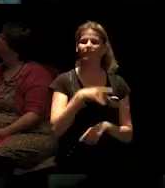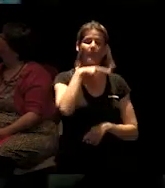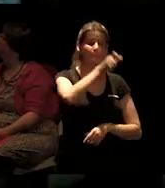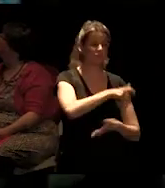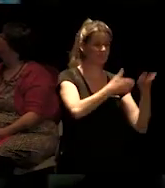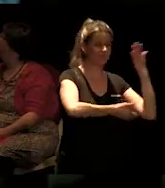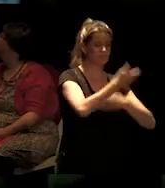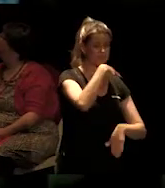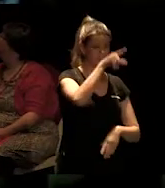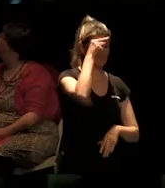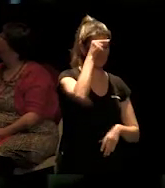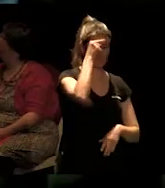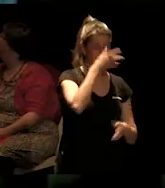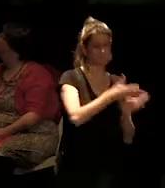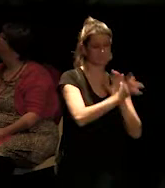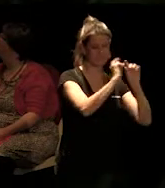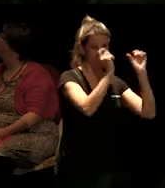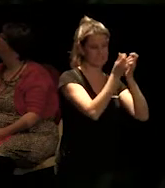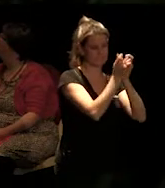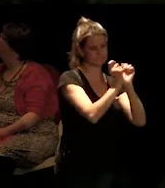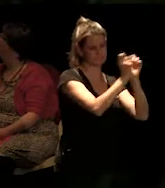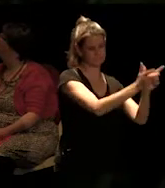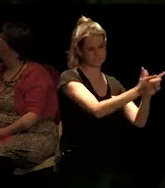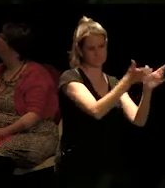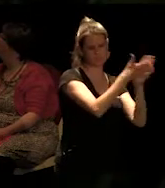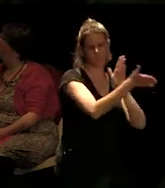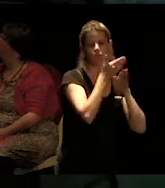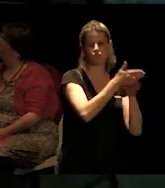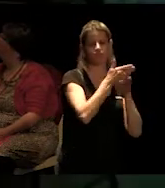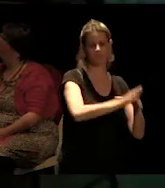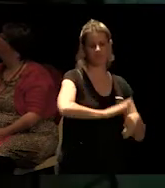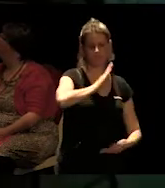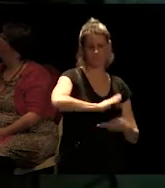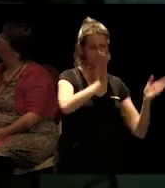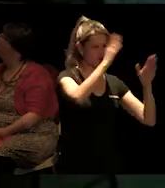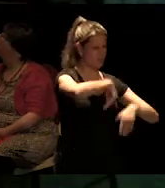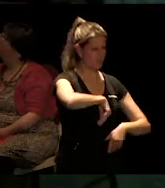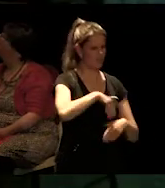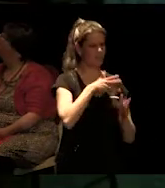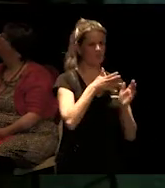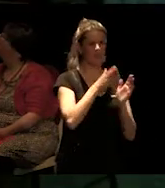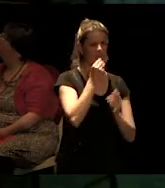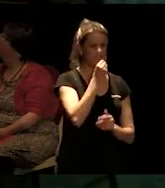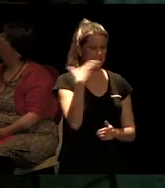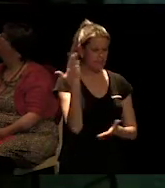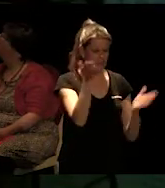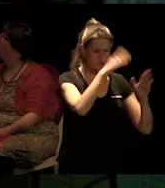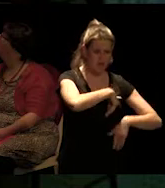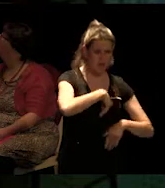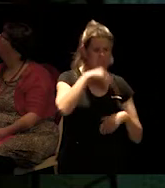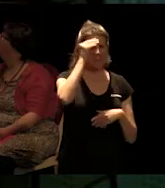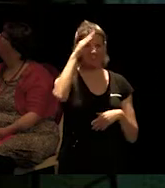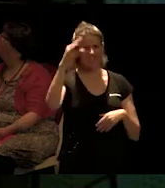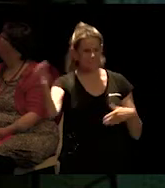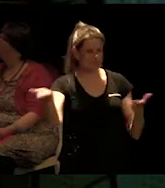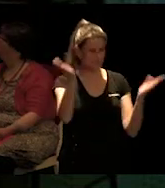Discapacidad intelectual, pues les ponemos una etiqueta de que no son suficientemente capaces o no tienen habilidades o talentos